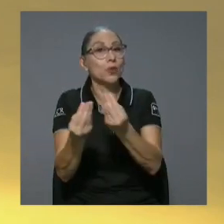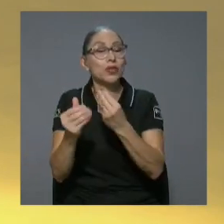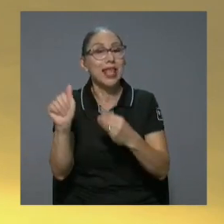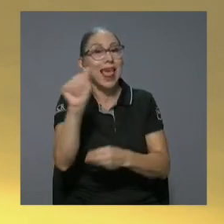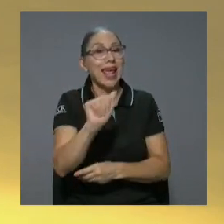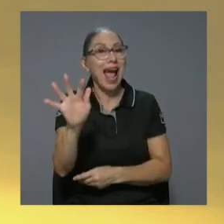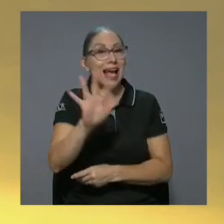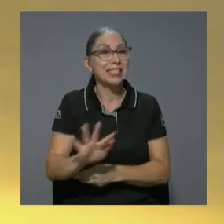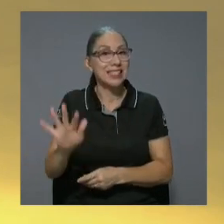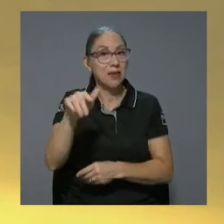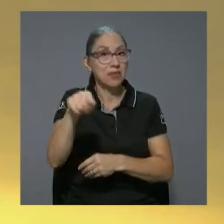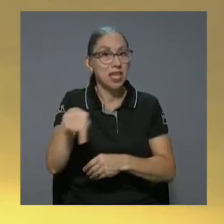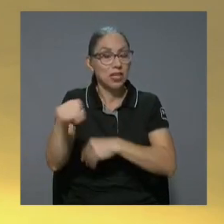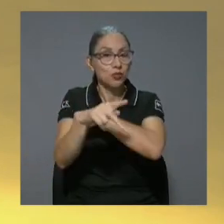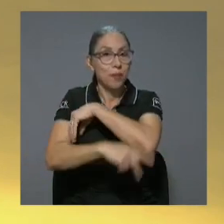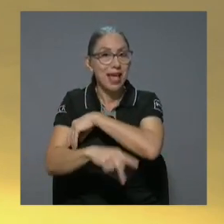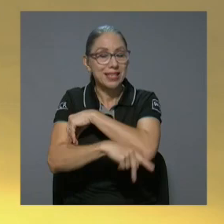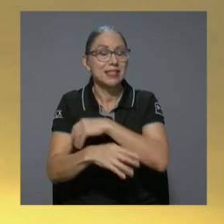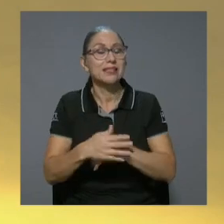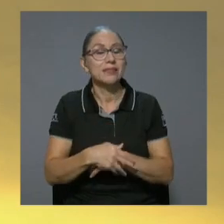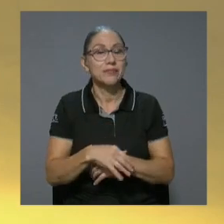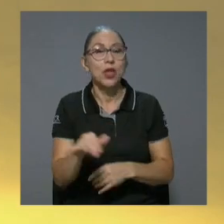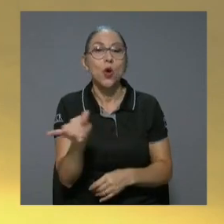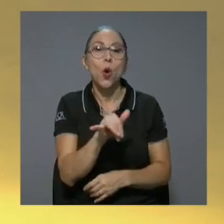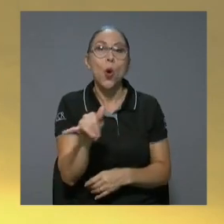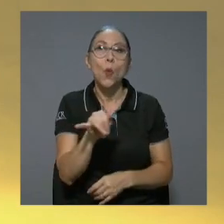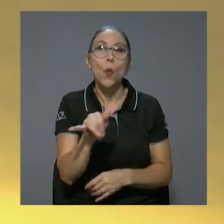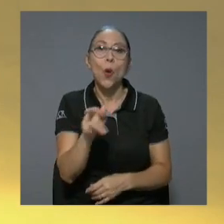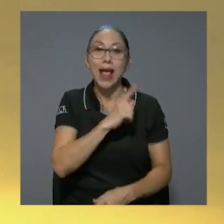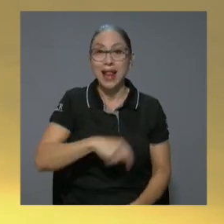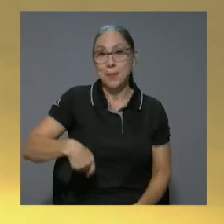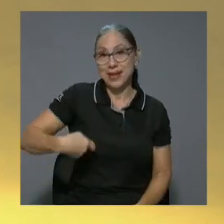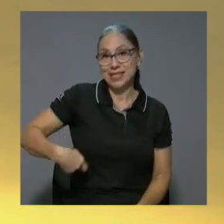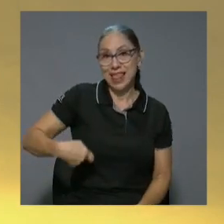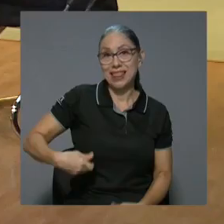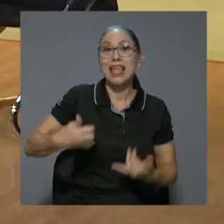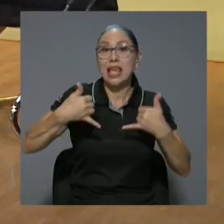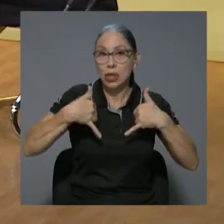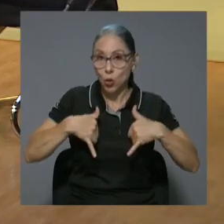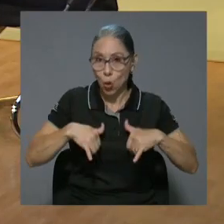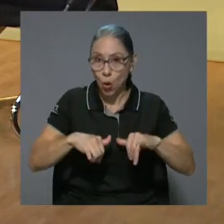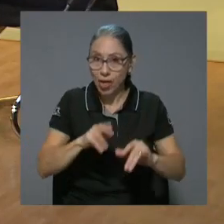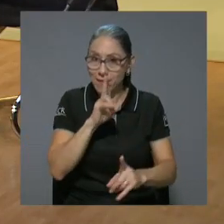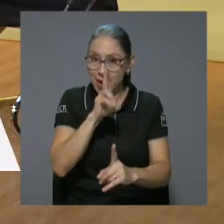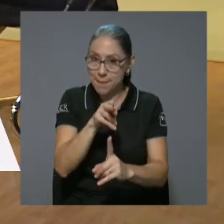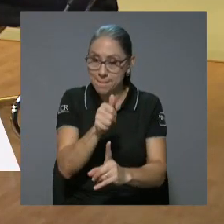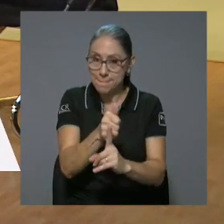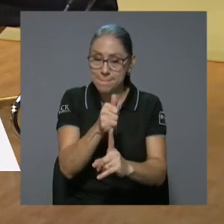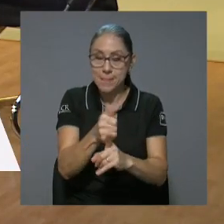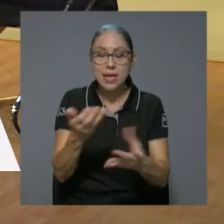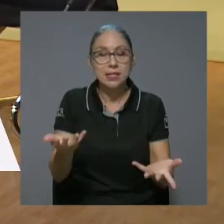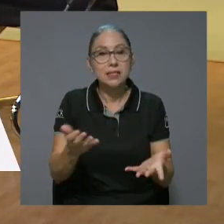países, como el presidente que todavía es